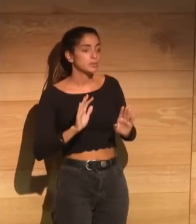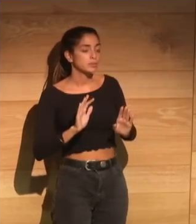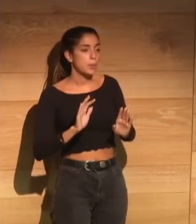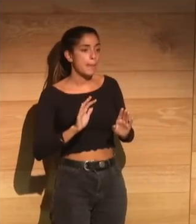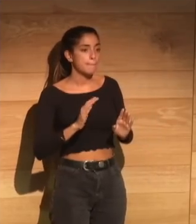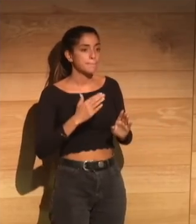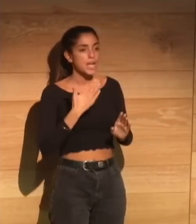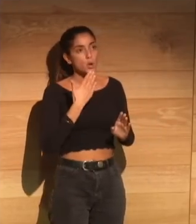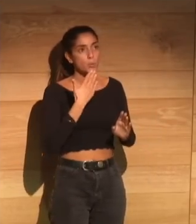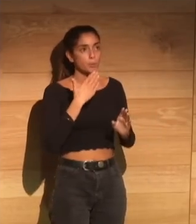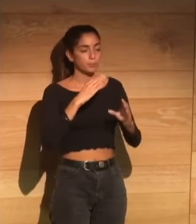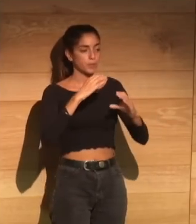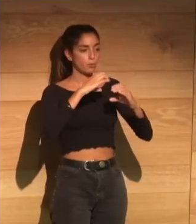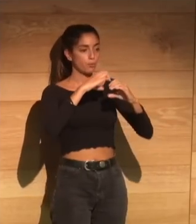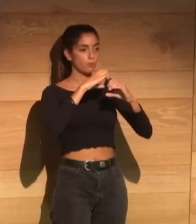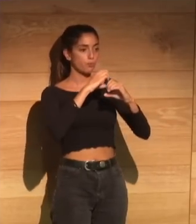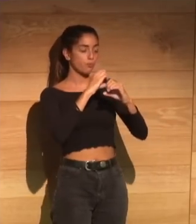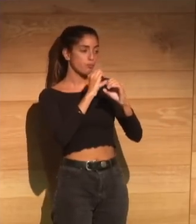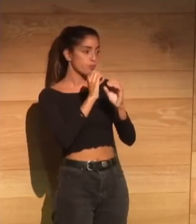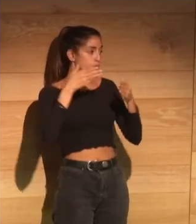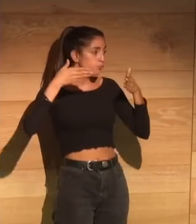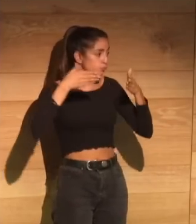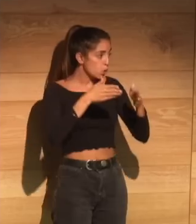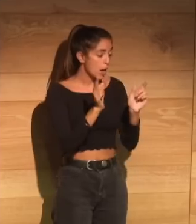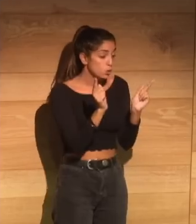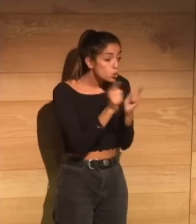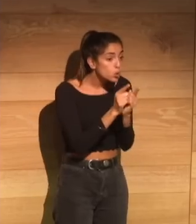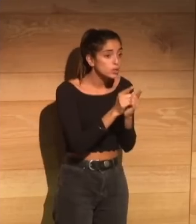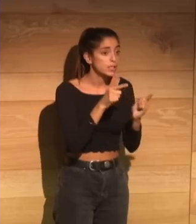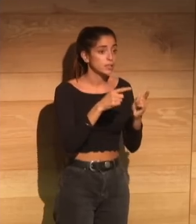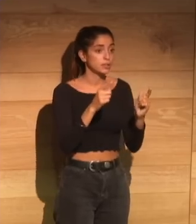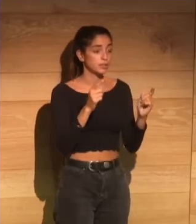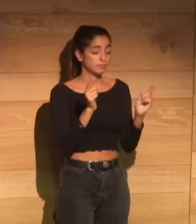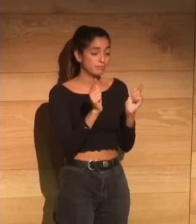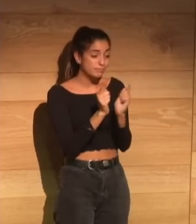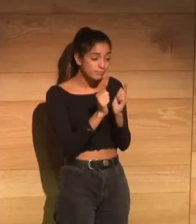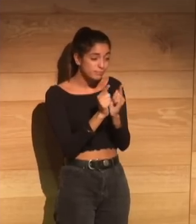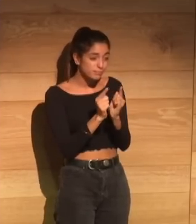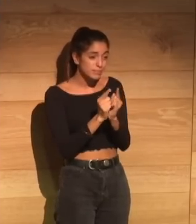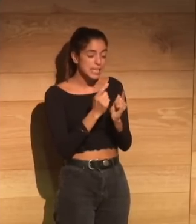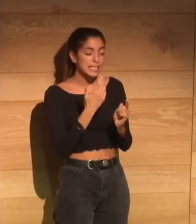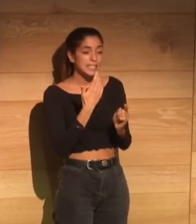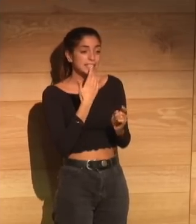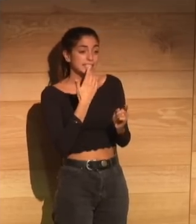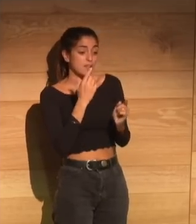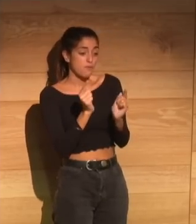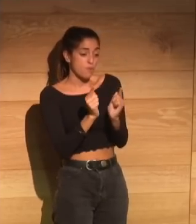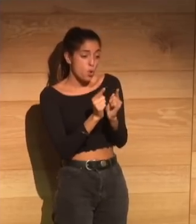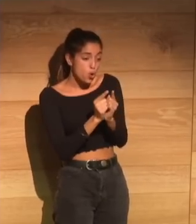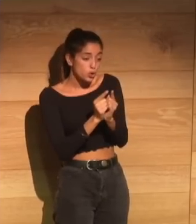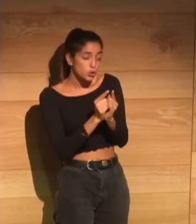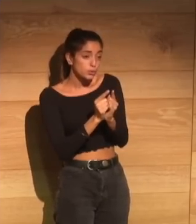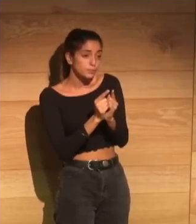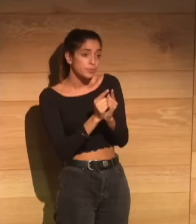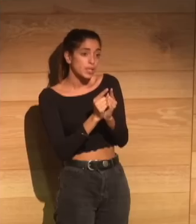una focal muy corta, es decir, el número es más reducido, 18, 16, 12, cuanto más corta sea la focal,